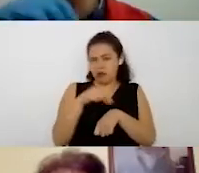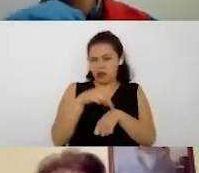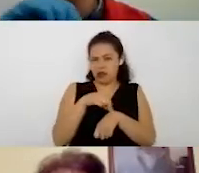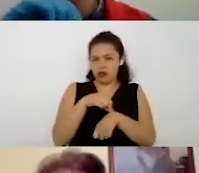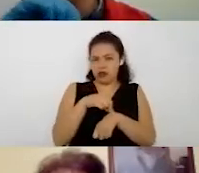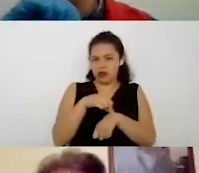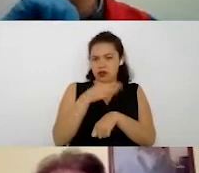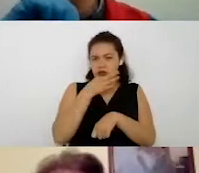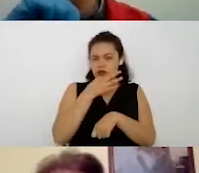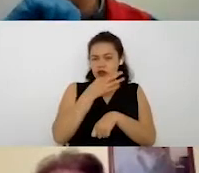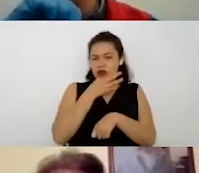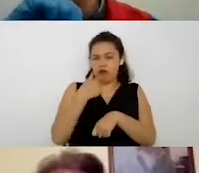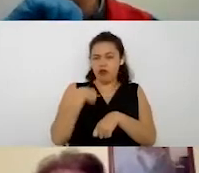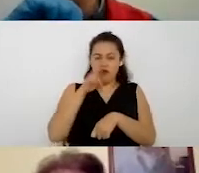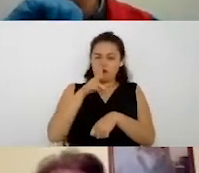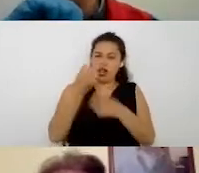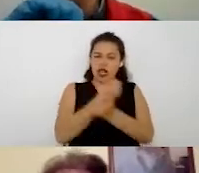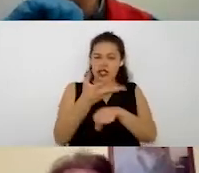persiste?